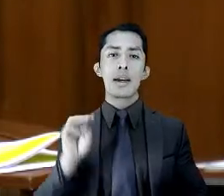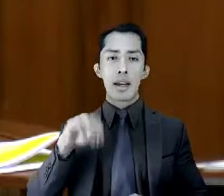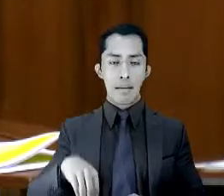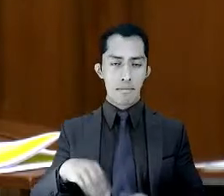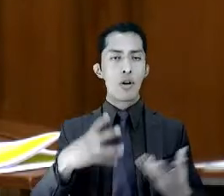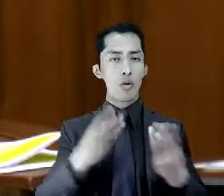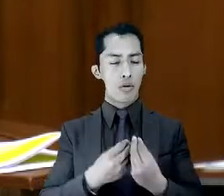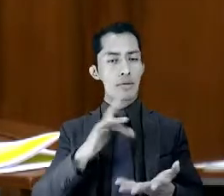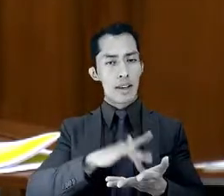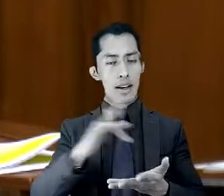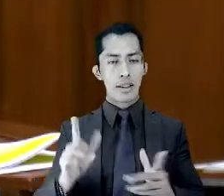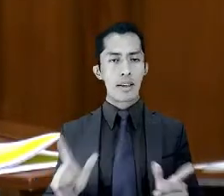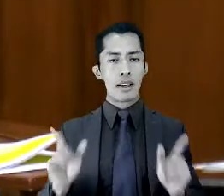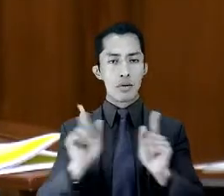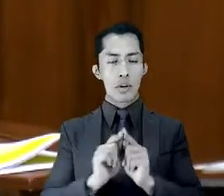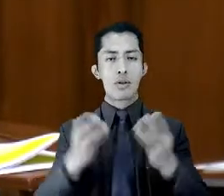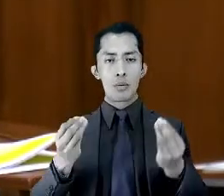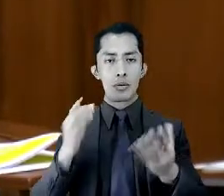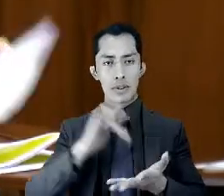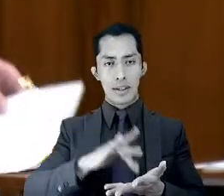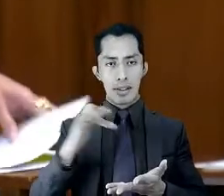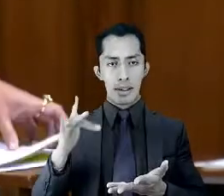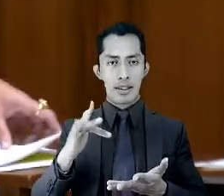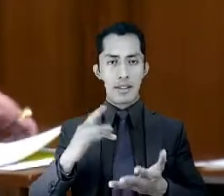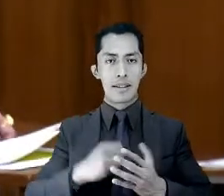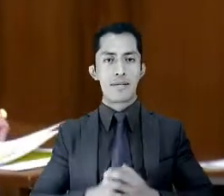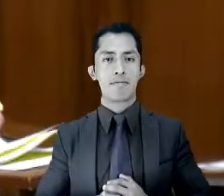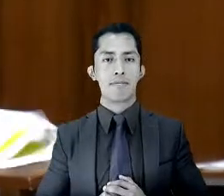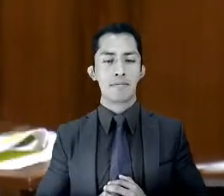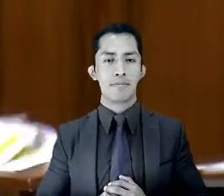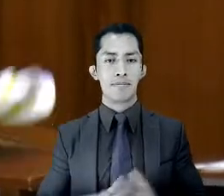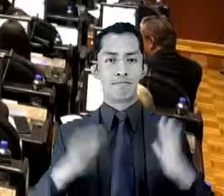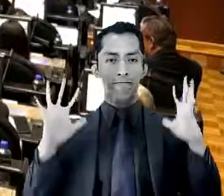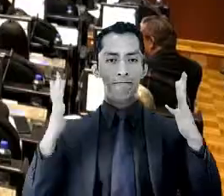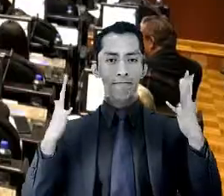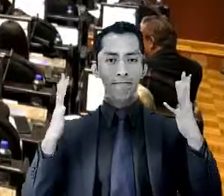México. Es cuanto. Muchas gracias. Muchas gracias.